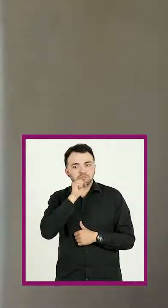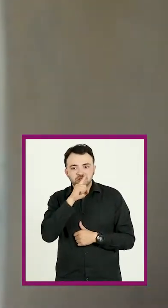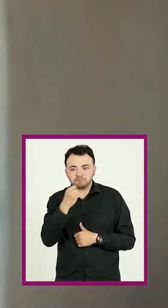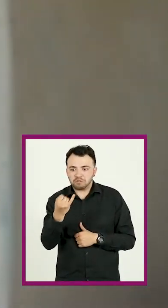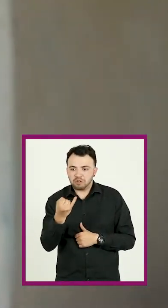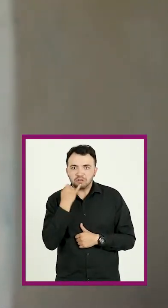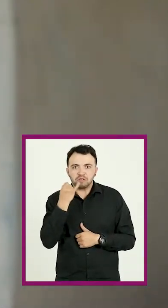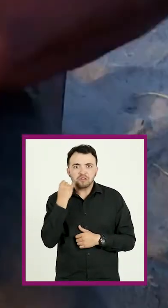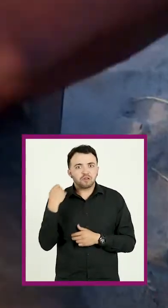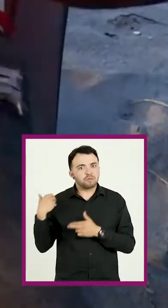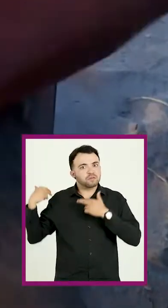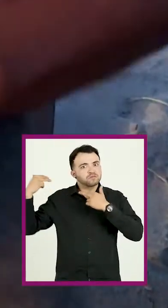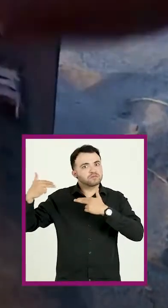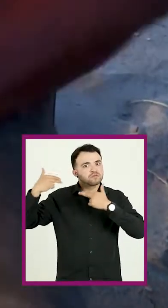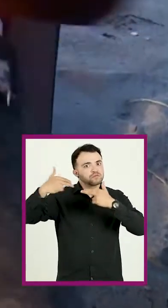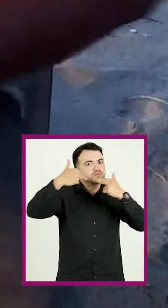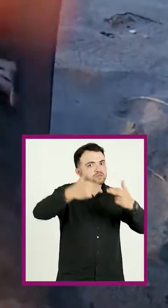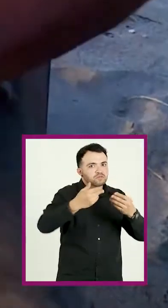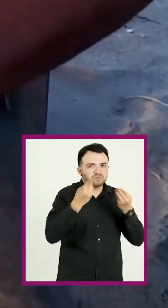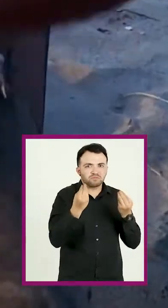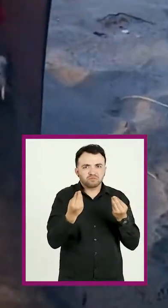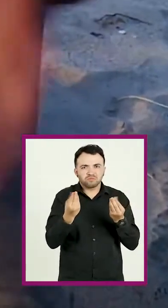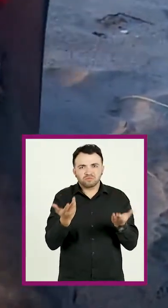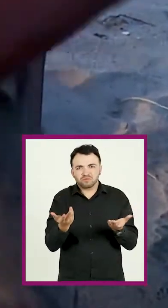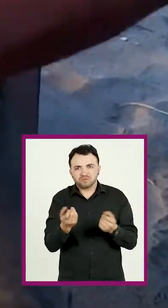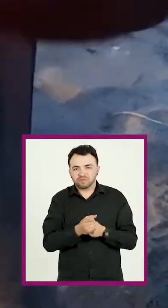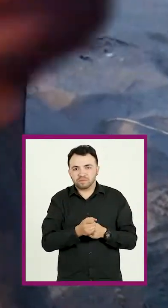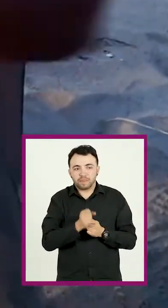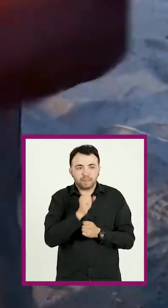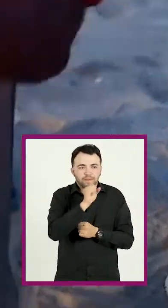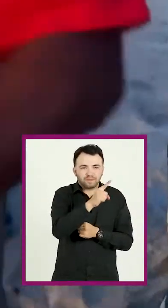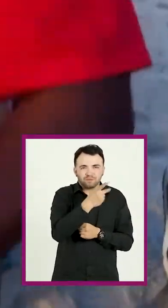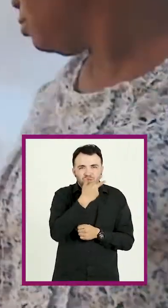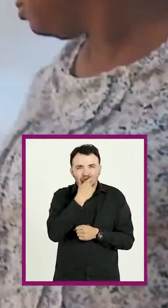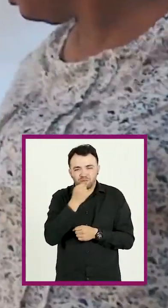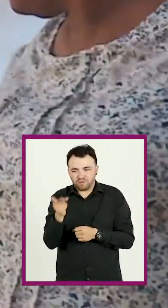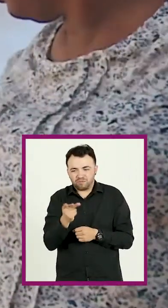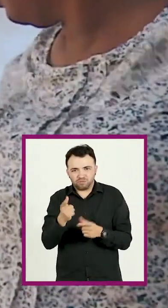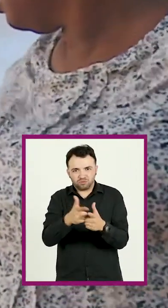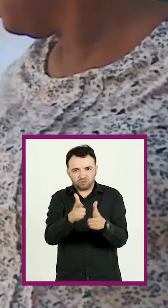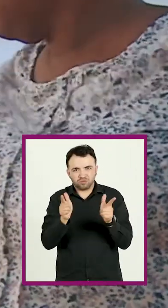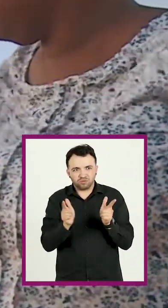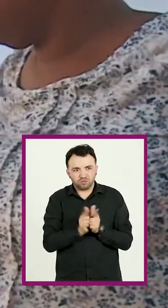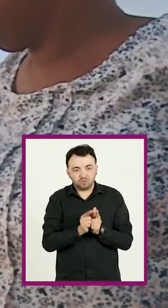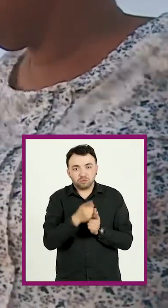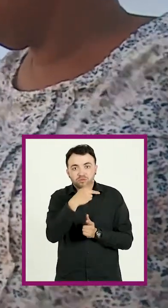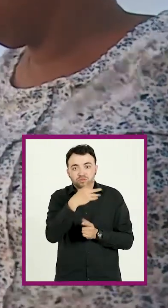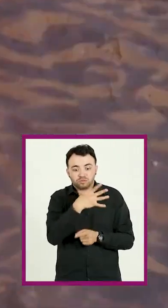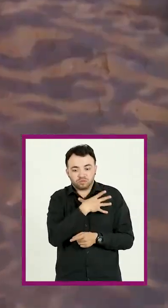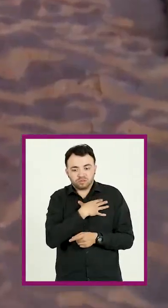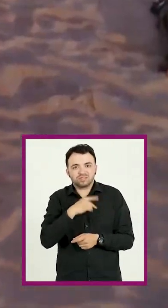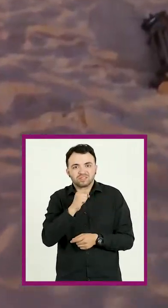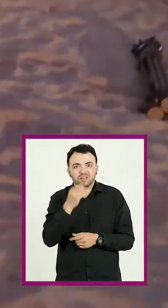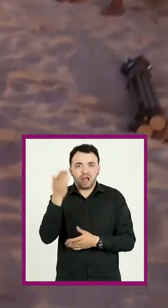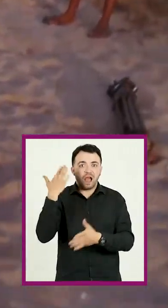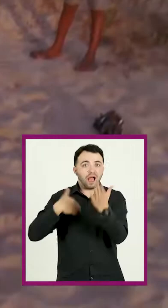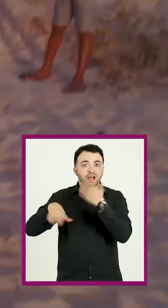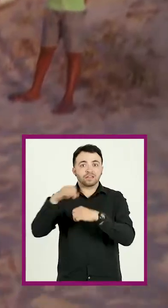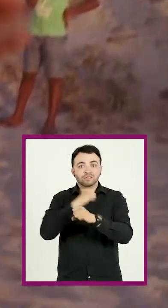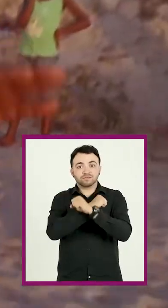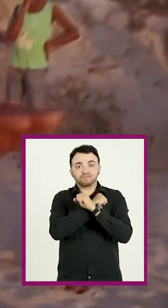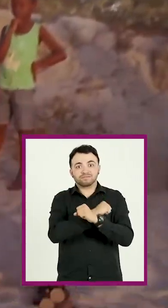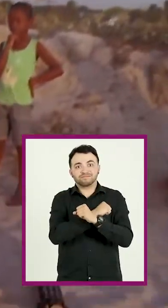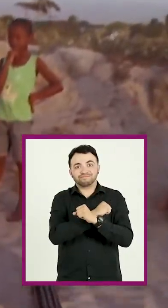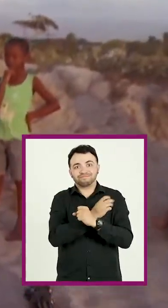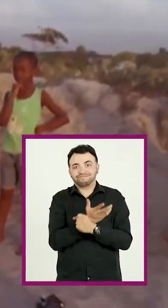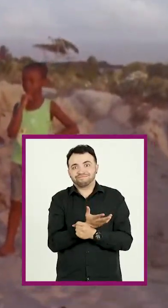y sus saberes, lo mismo que con los garífuna, hijos de esclavos libertos, caribes y arahuacos, que se asentaron